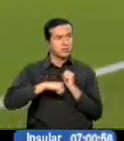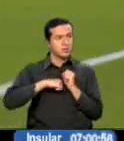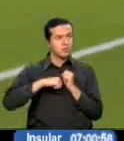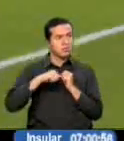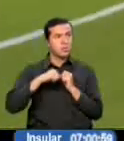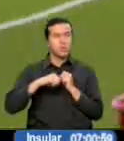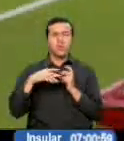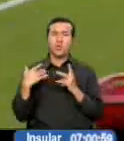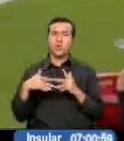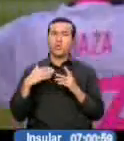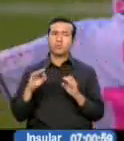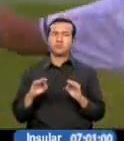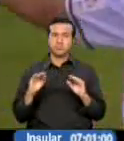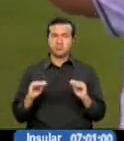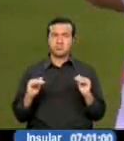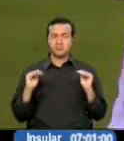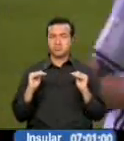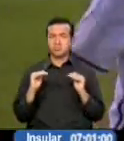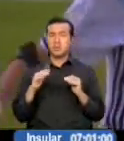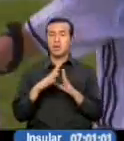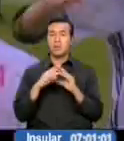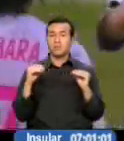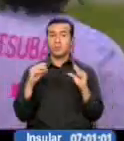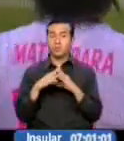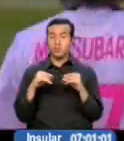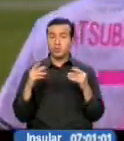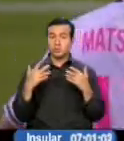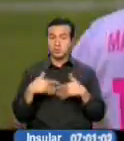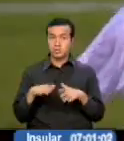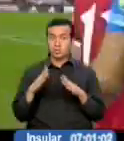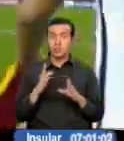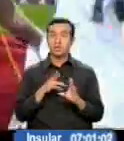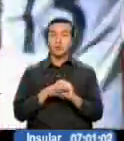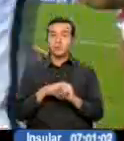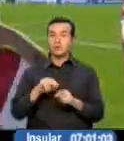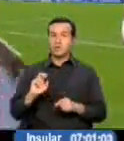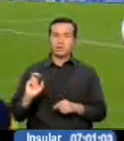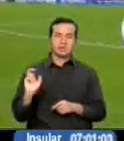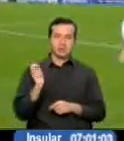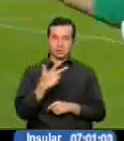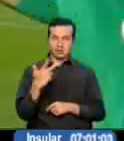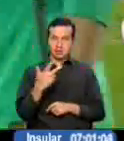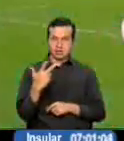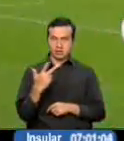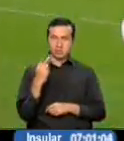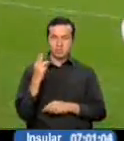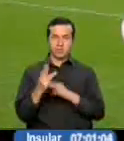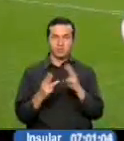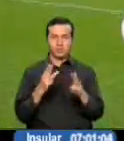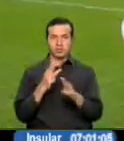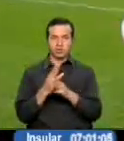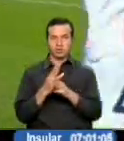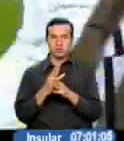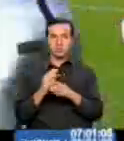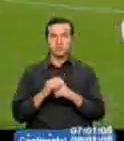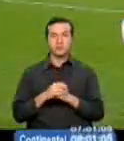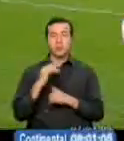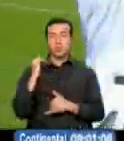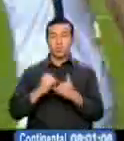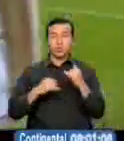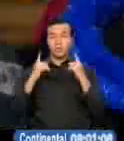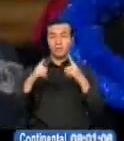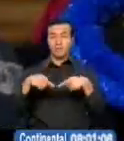Un golazo. Japón se llevó la medalla de bronce entonces en este campeonato mundial sub-20. Vamos a revisar la gran